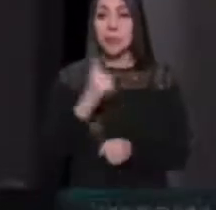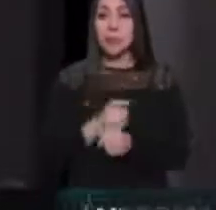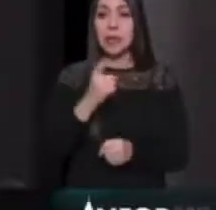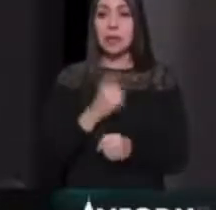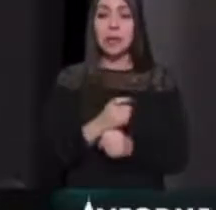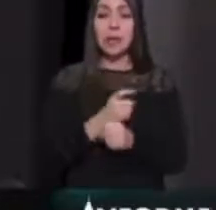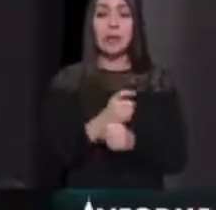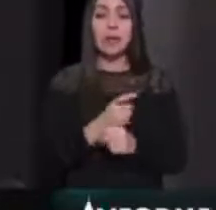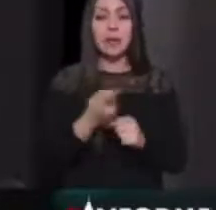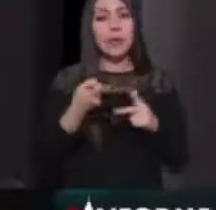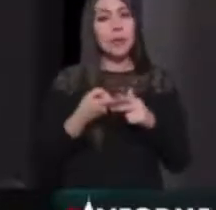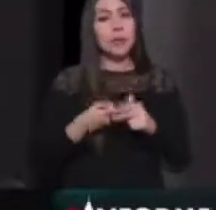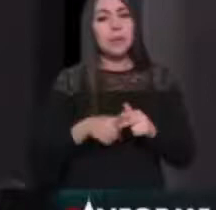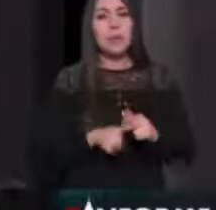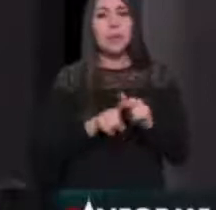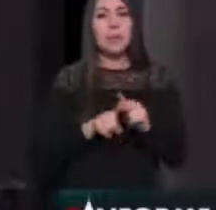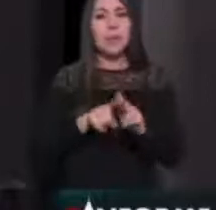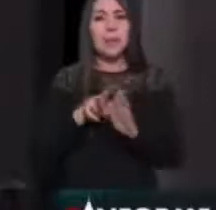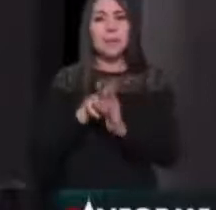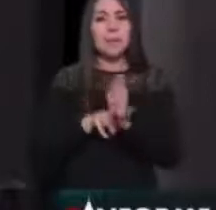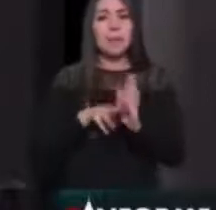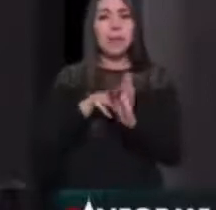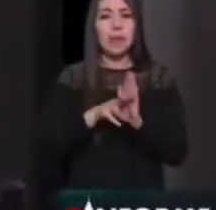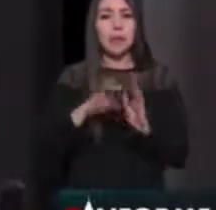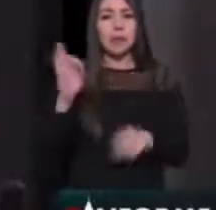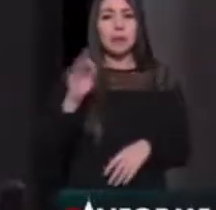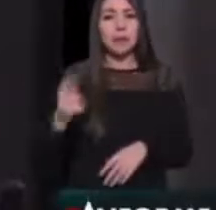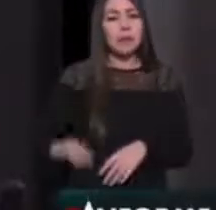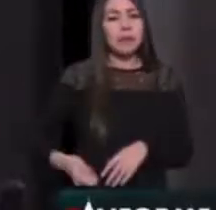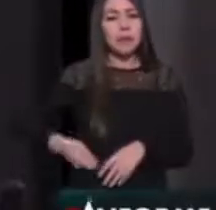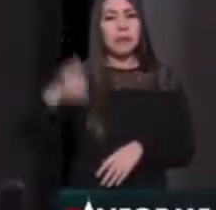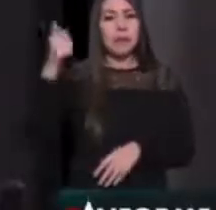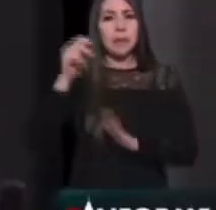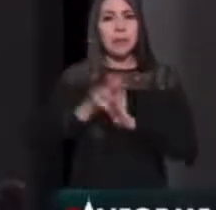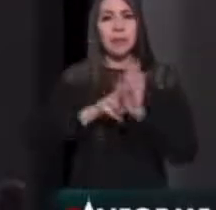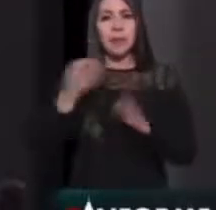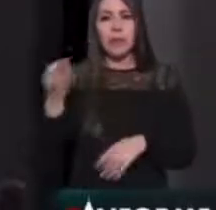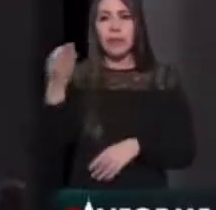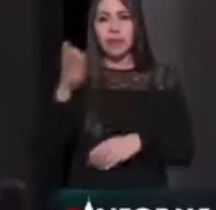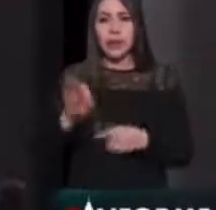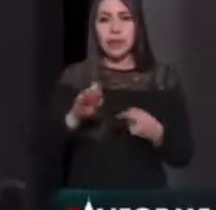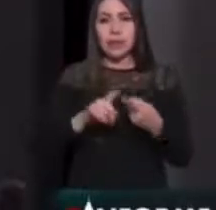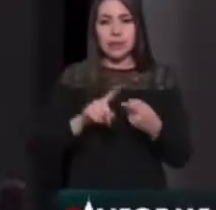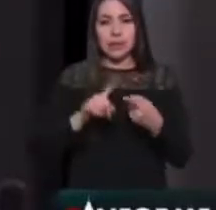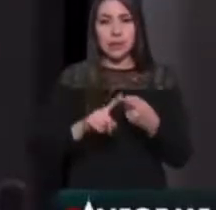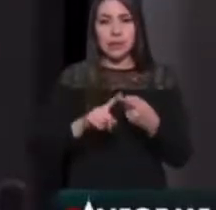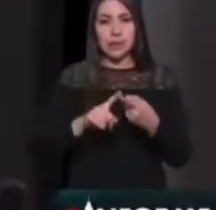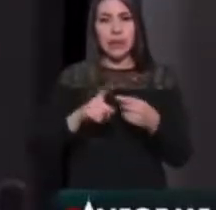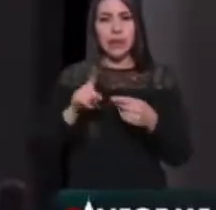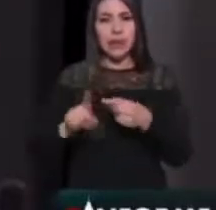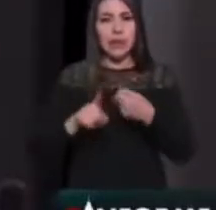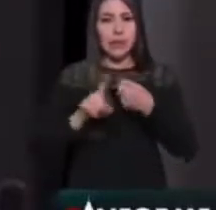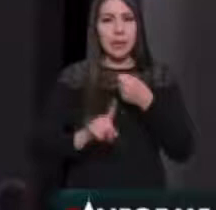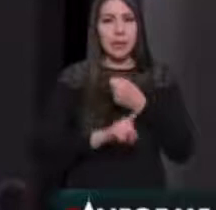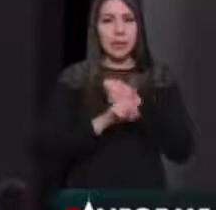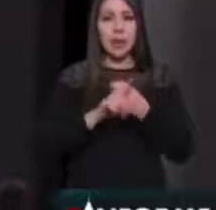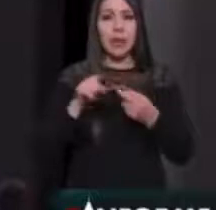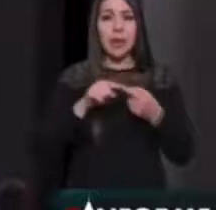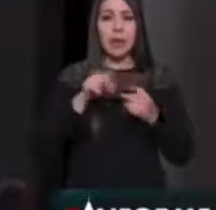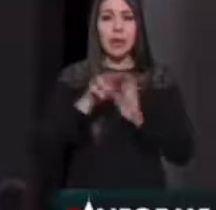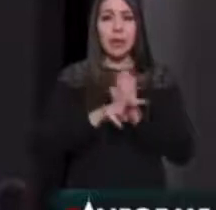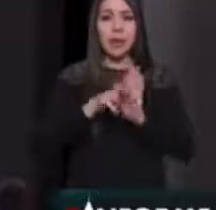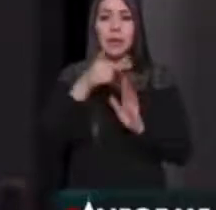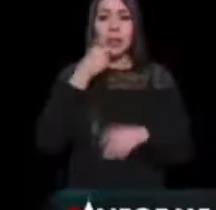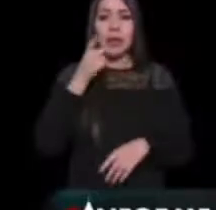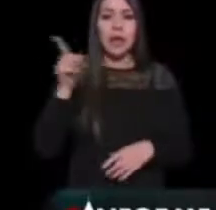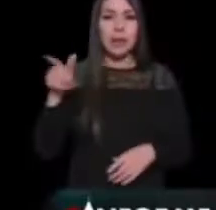un video, quizá fue la primera noticia falsa o el primer video falso sobre el conflicto, un video en donde Biden